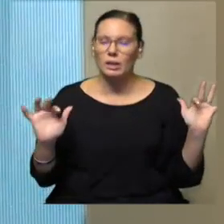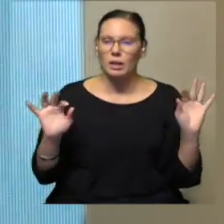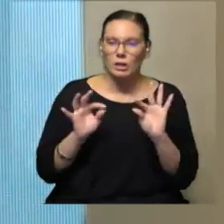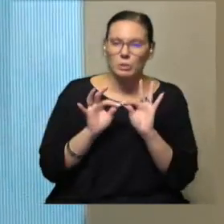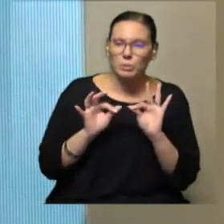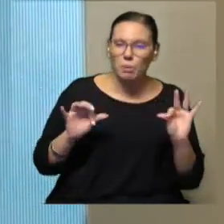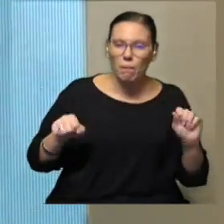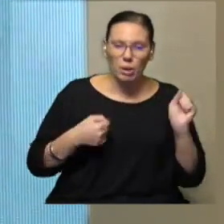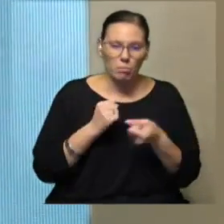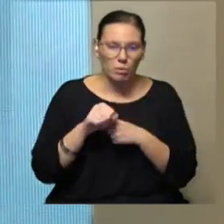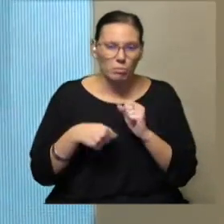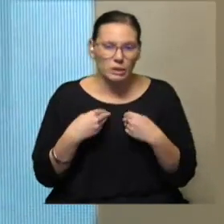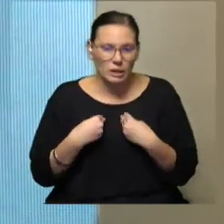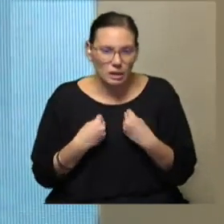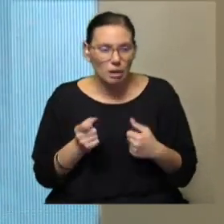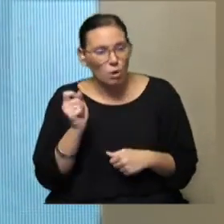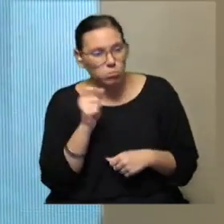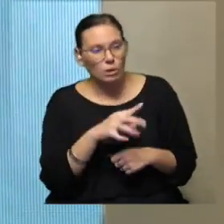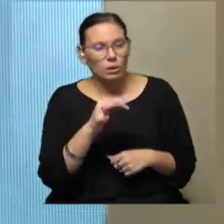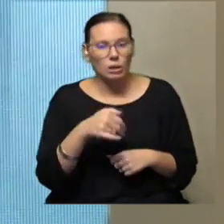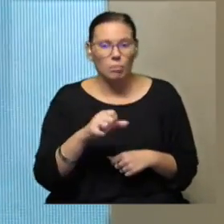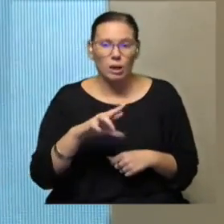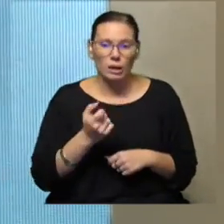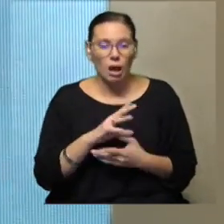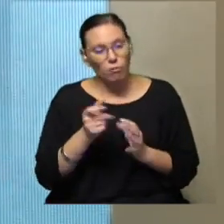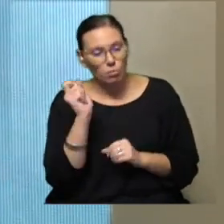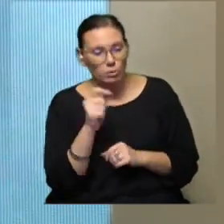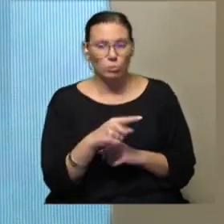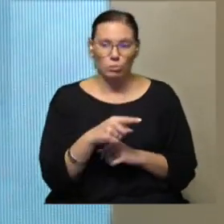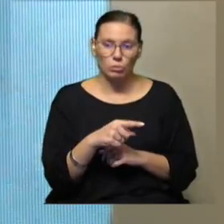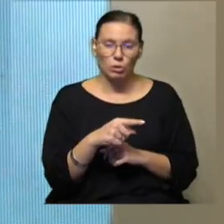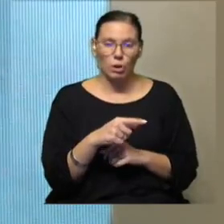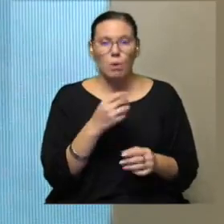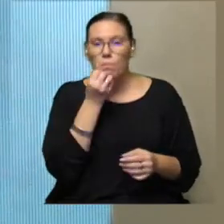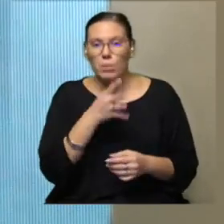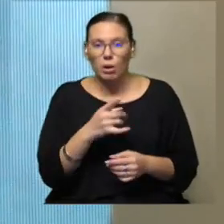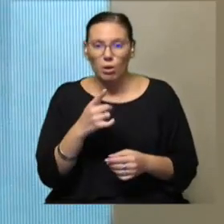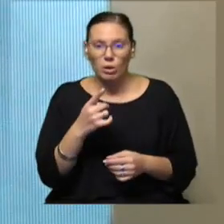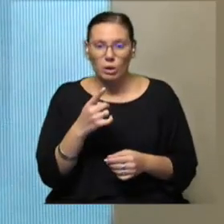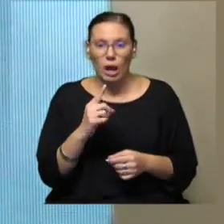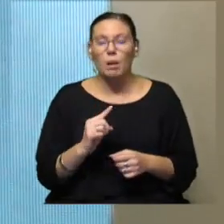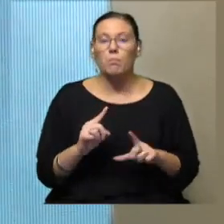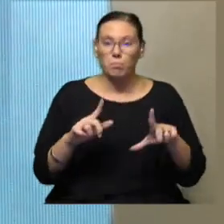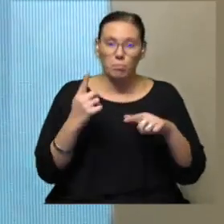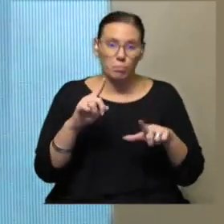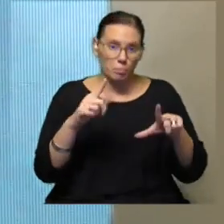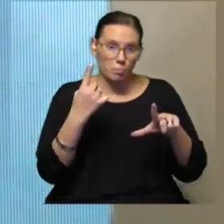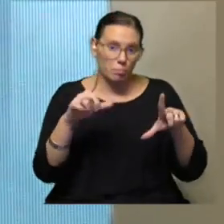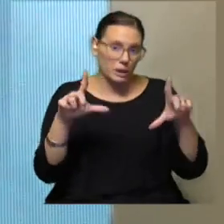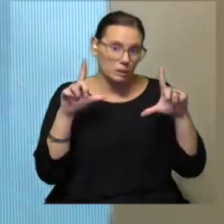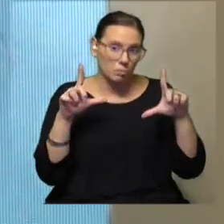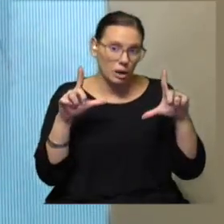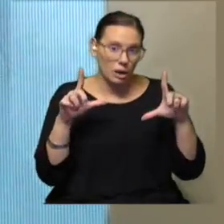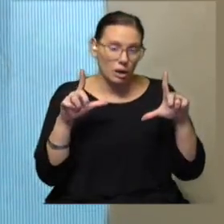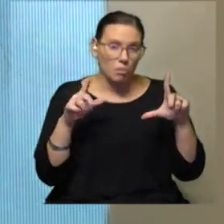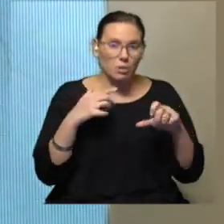en los movimientos, y sentíamos que el estilo de Tamara, su forma de animar, adecuaba mejor al personaje principal, por